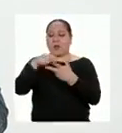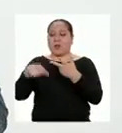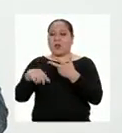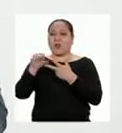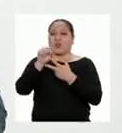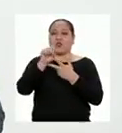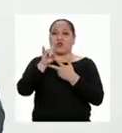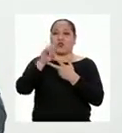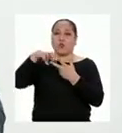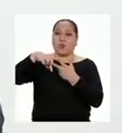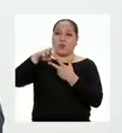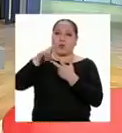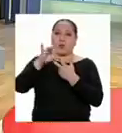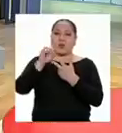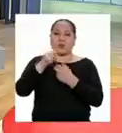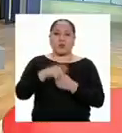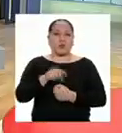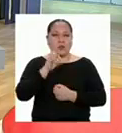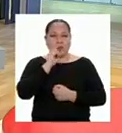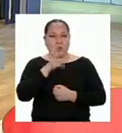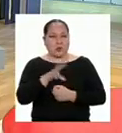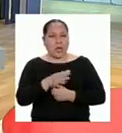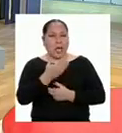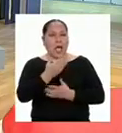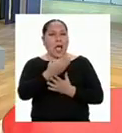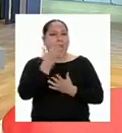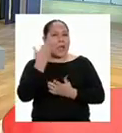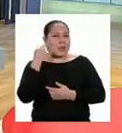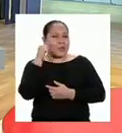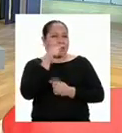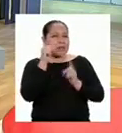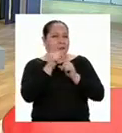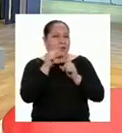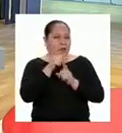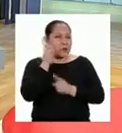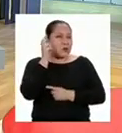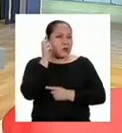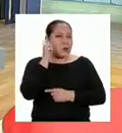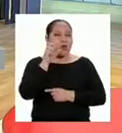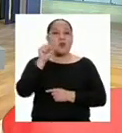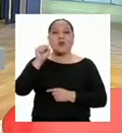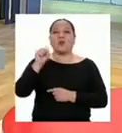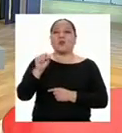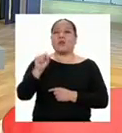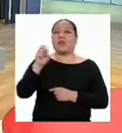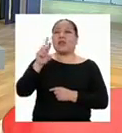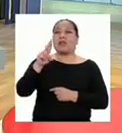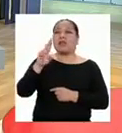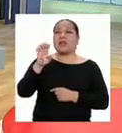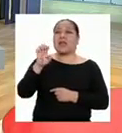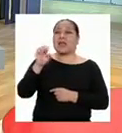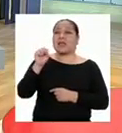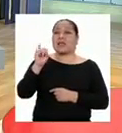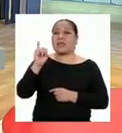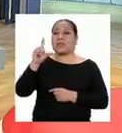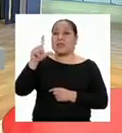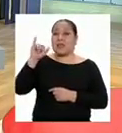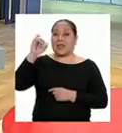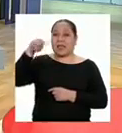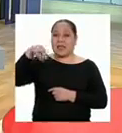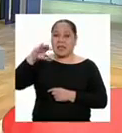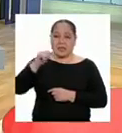¿Te suena de antes la palabra? Alguna vez me la mencionaron en las tutorías del colegio, en contraste con los párrafos